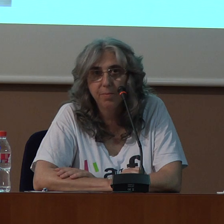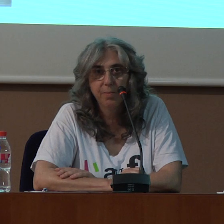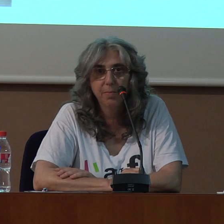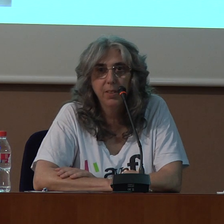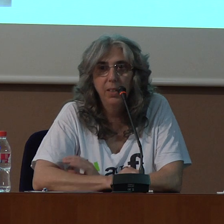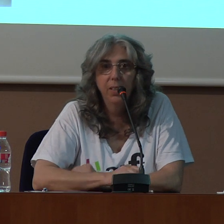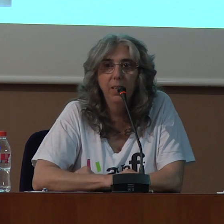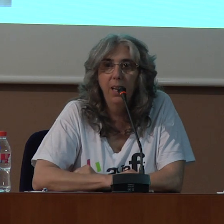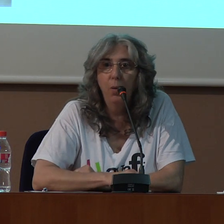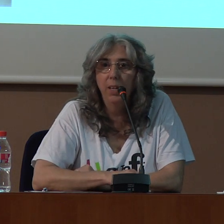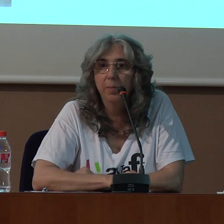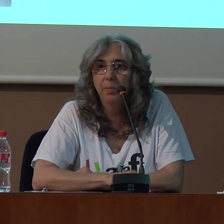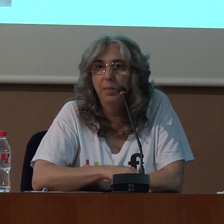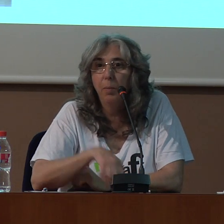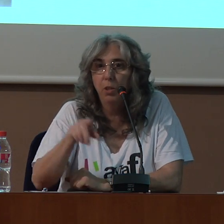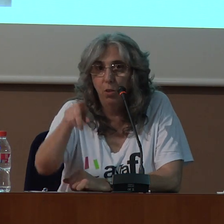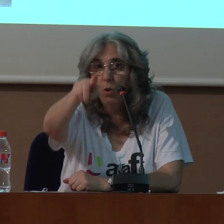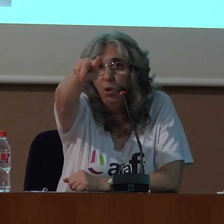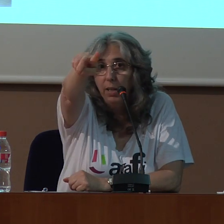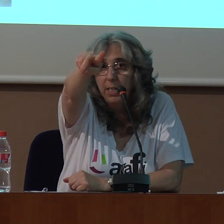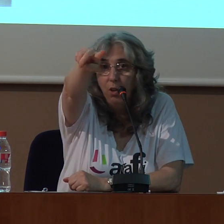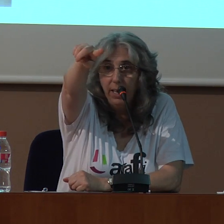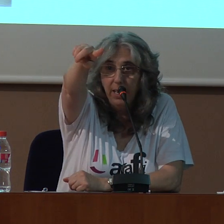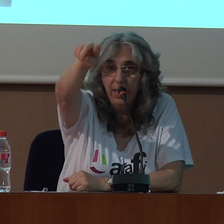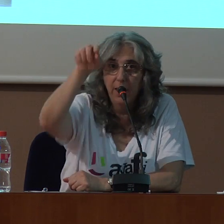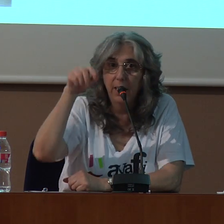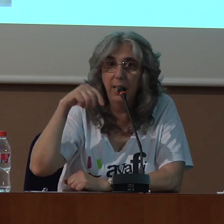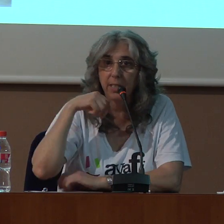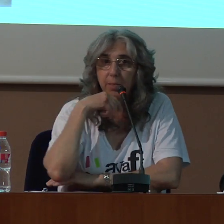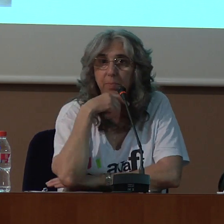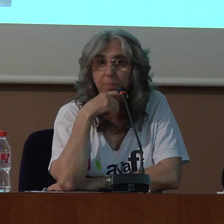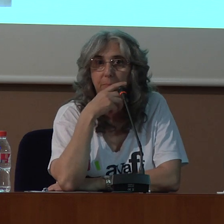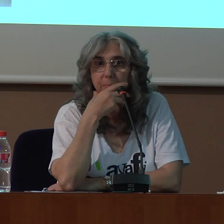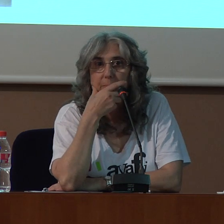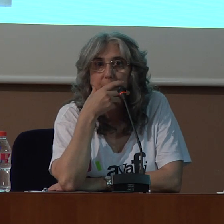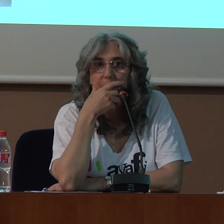gracias. Auri, bueno, luego la señora aquella que hay allí detrás.